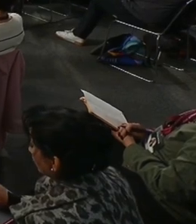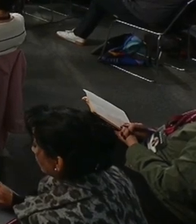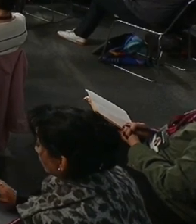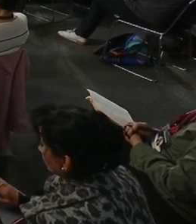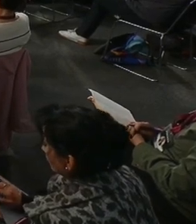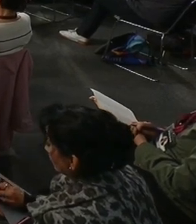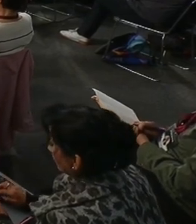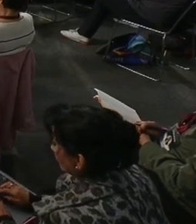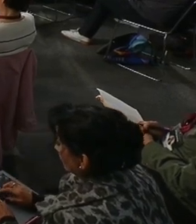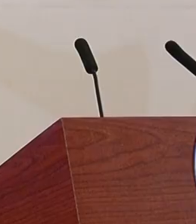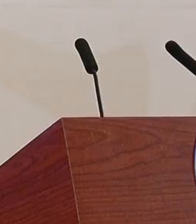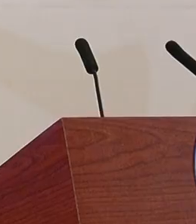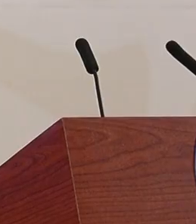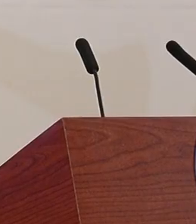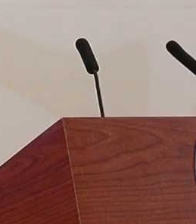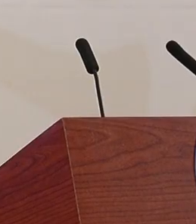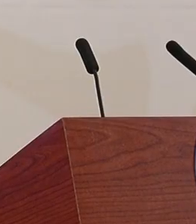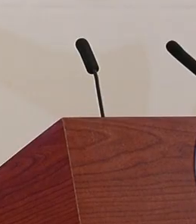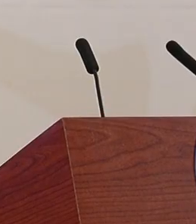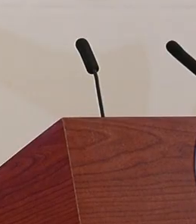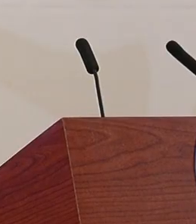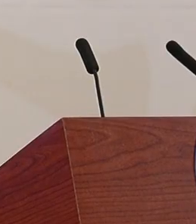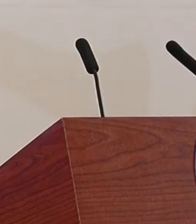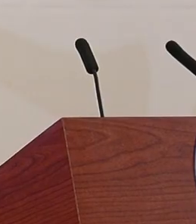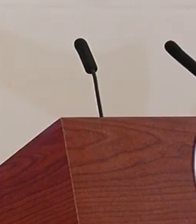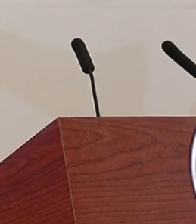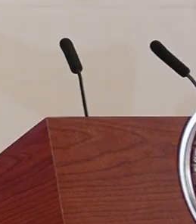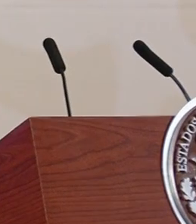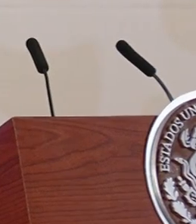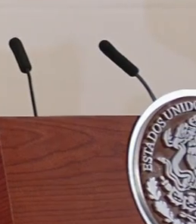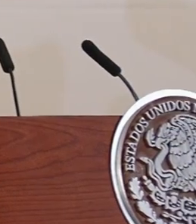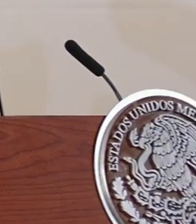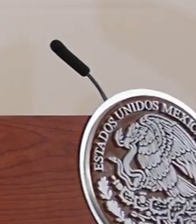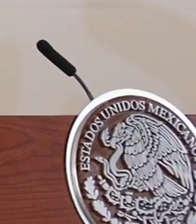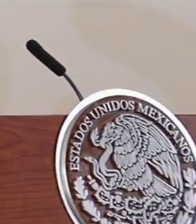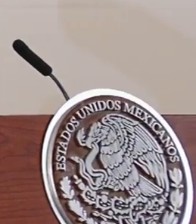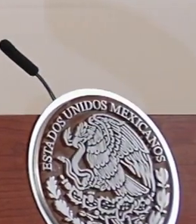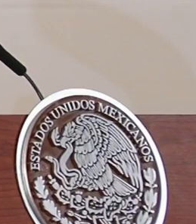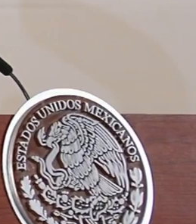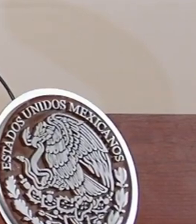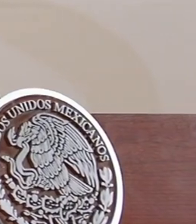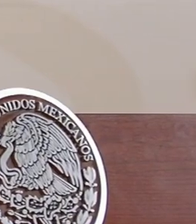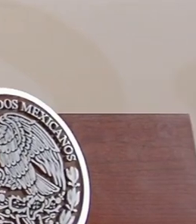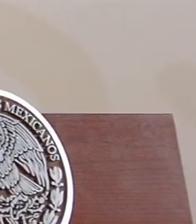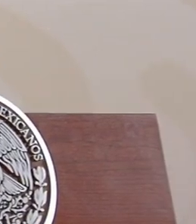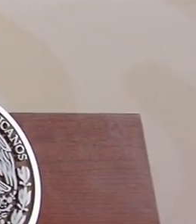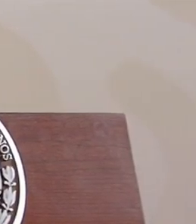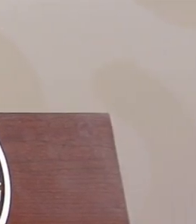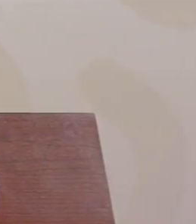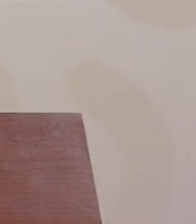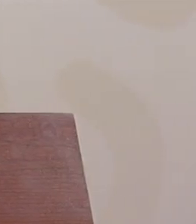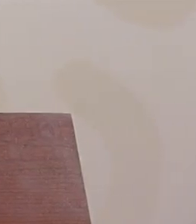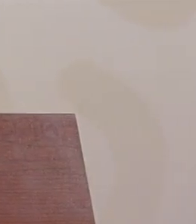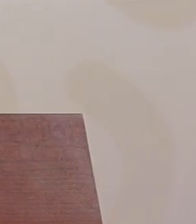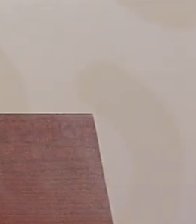No, si yo ni esperaba que aprobaran.